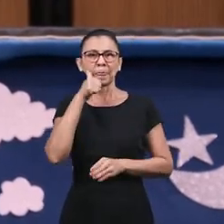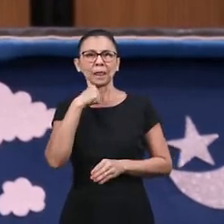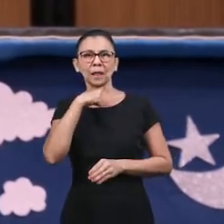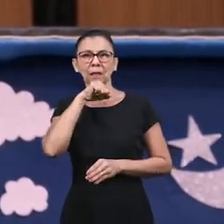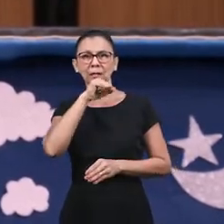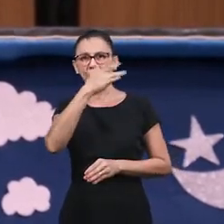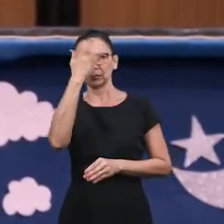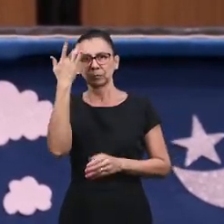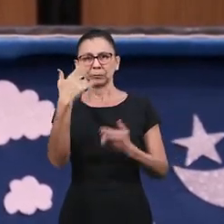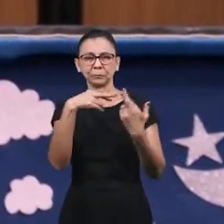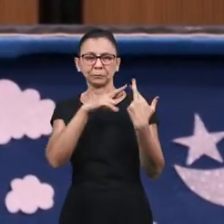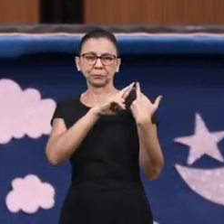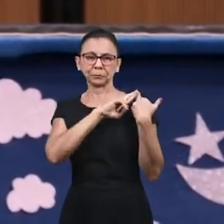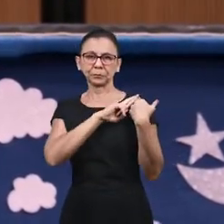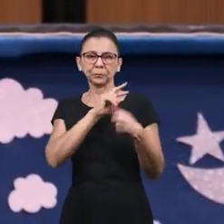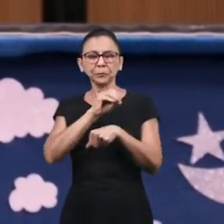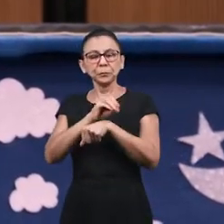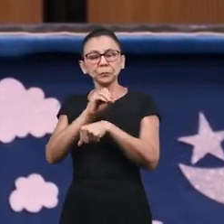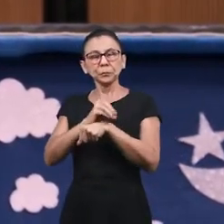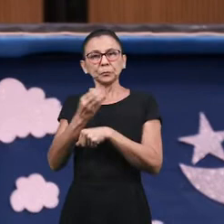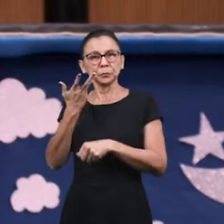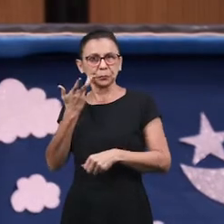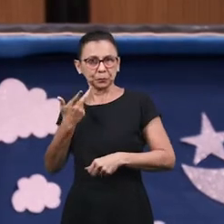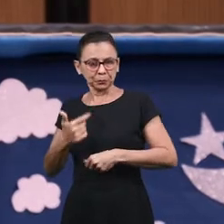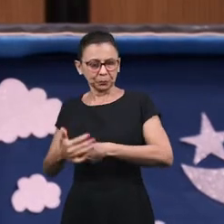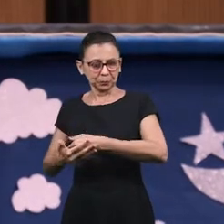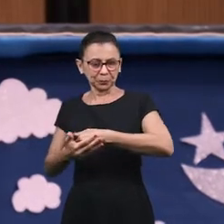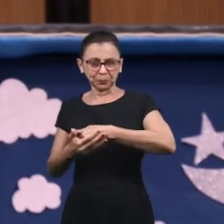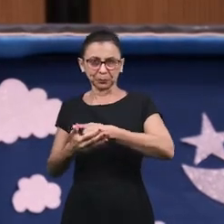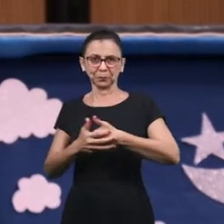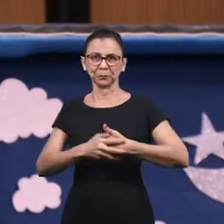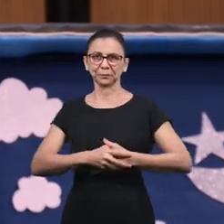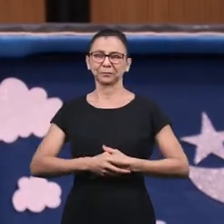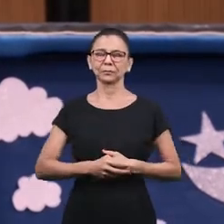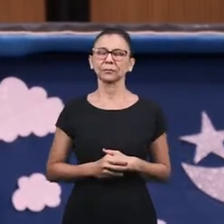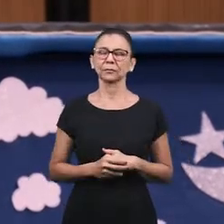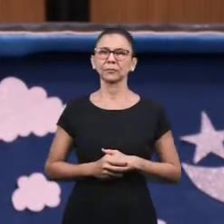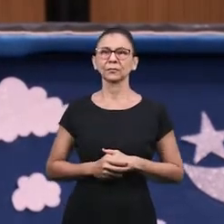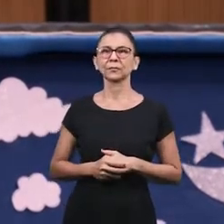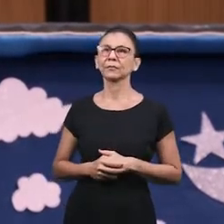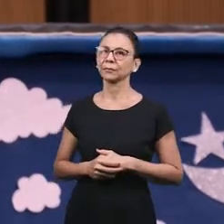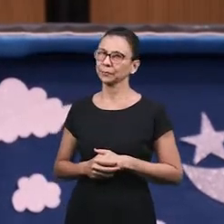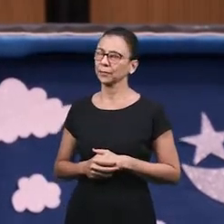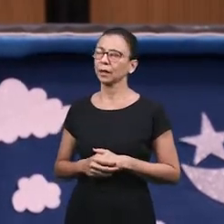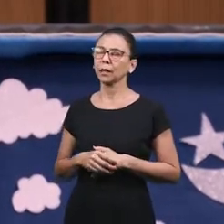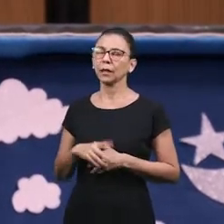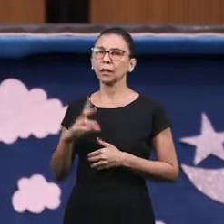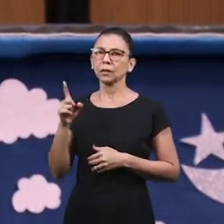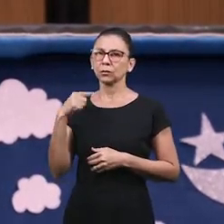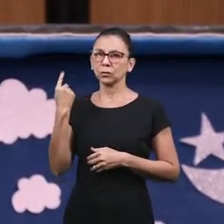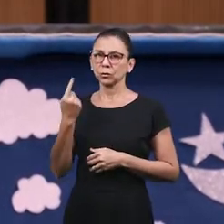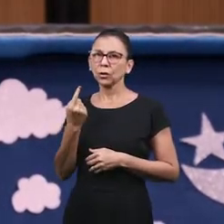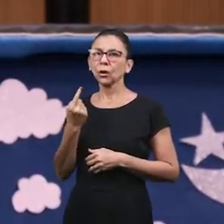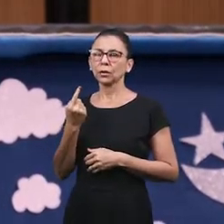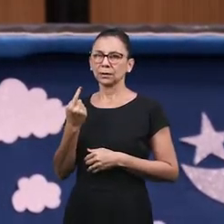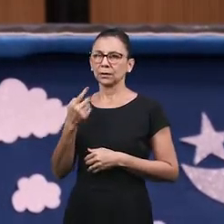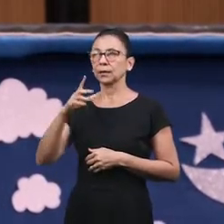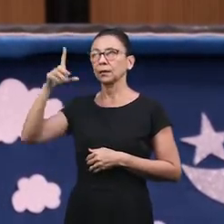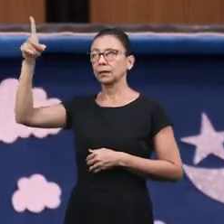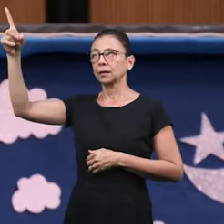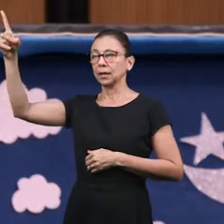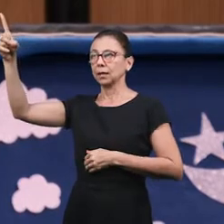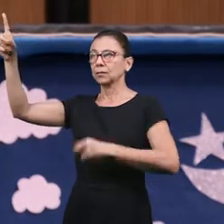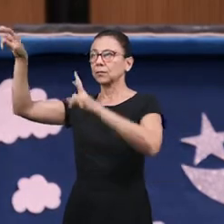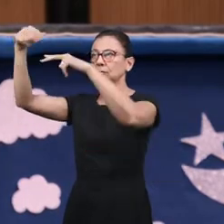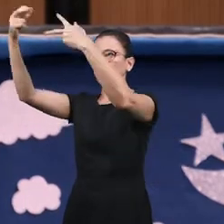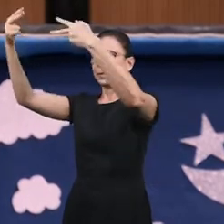madres y a los responsables. Hermanas, nosotros recibimos este gran regalo que es la salvación.